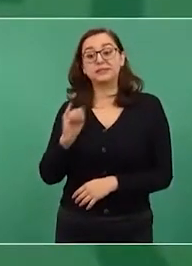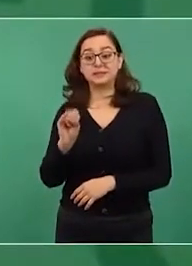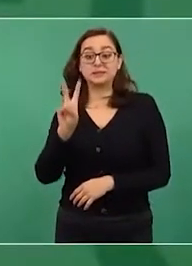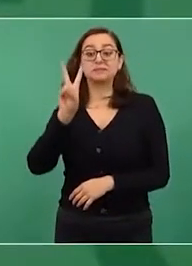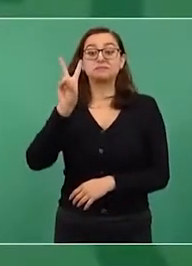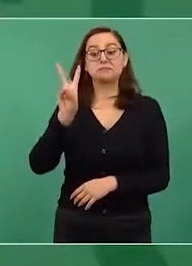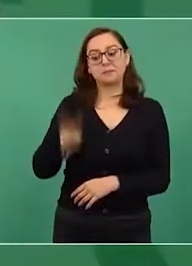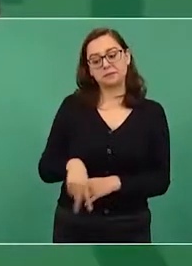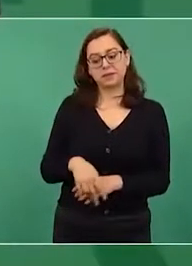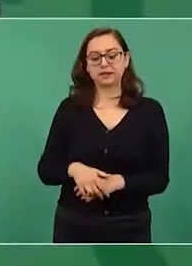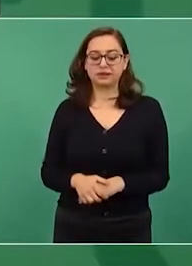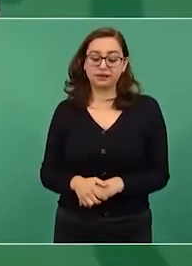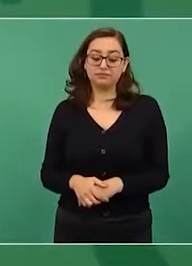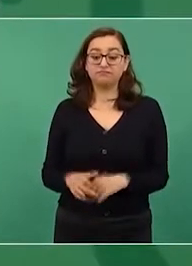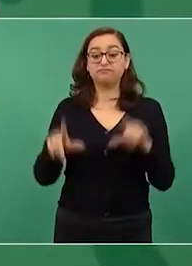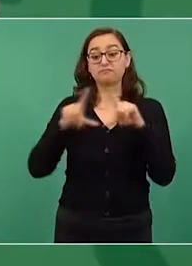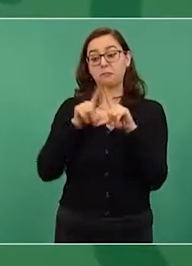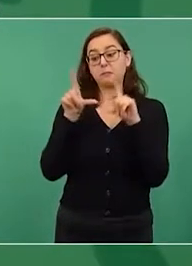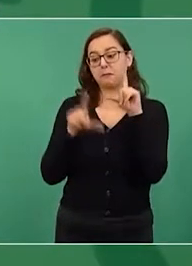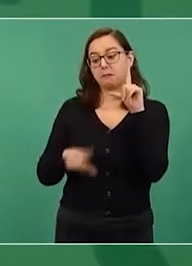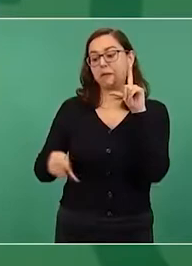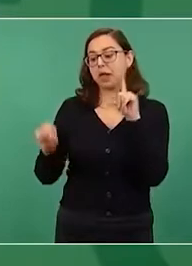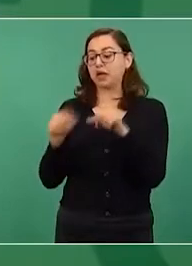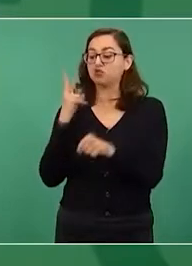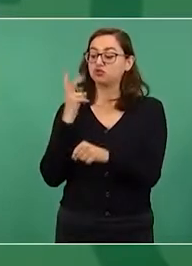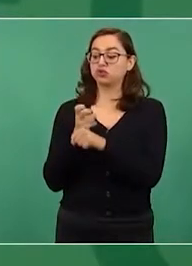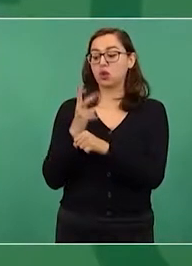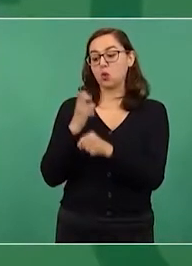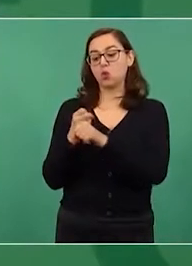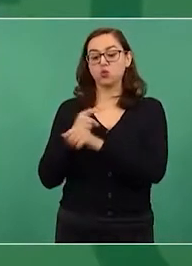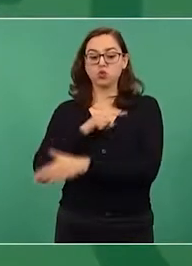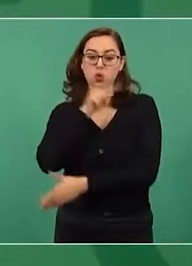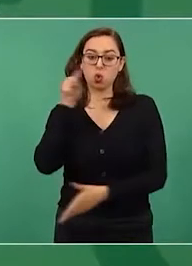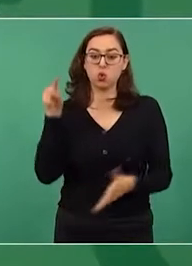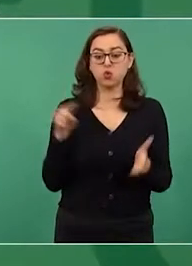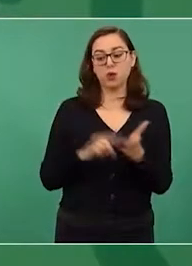estamos en segundo lugar, tenemos medalla de plata